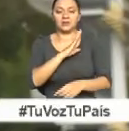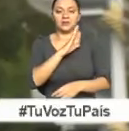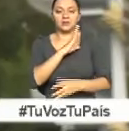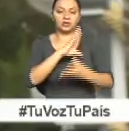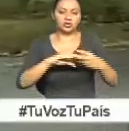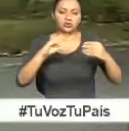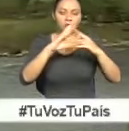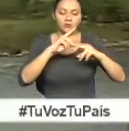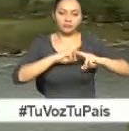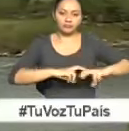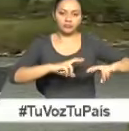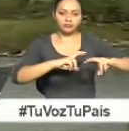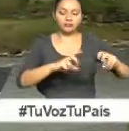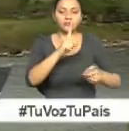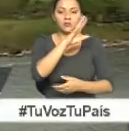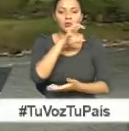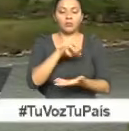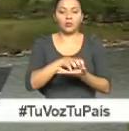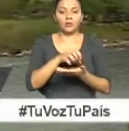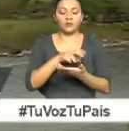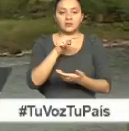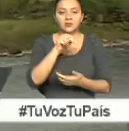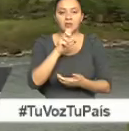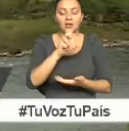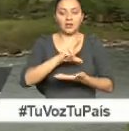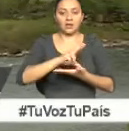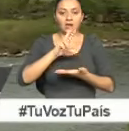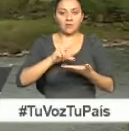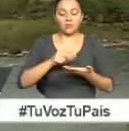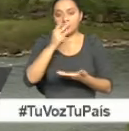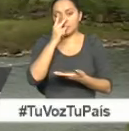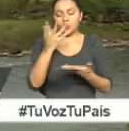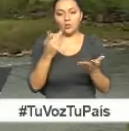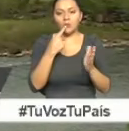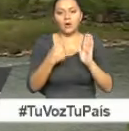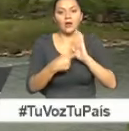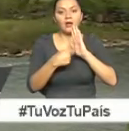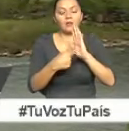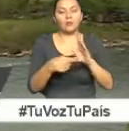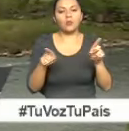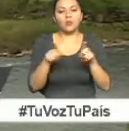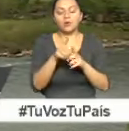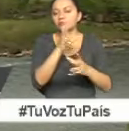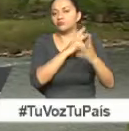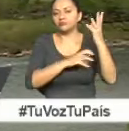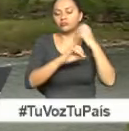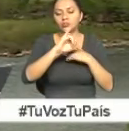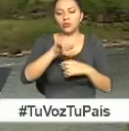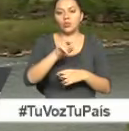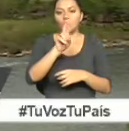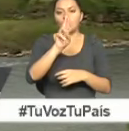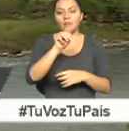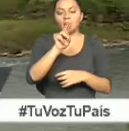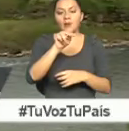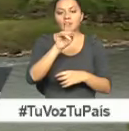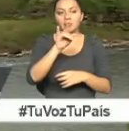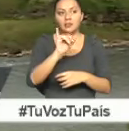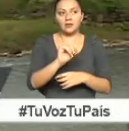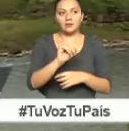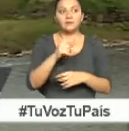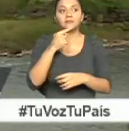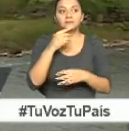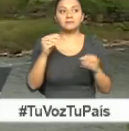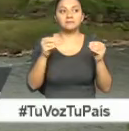Espinosa. De la provincia de Napo y de la región amazónica del país, el referente histórico es Jumandi, un líder quijos que